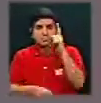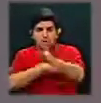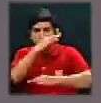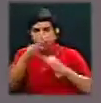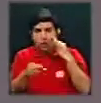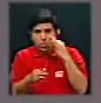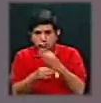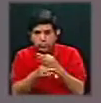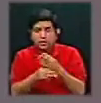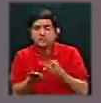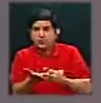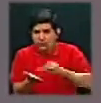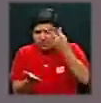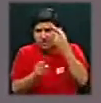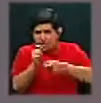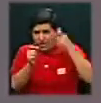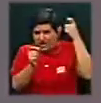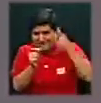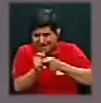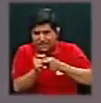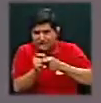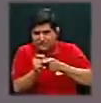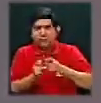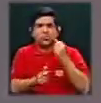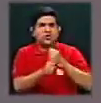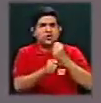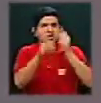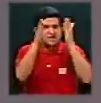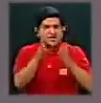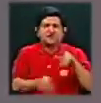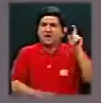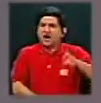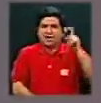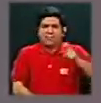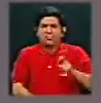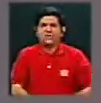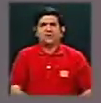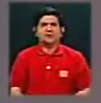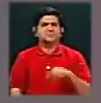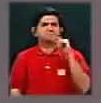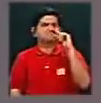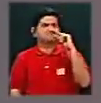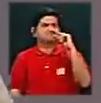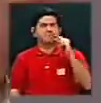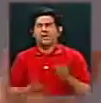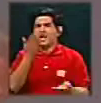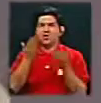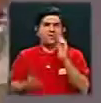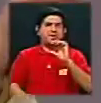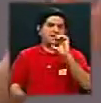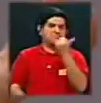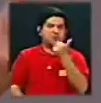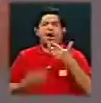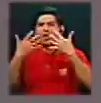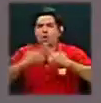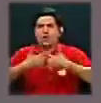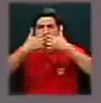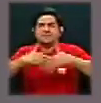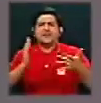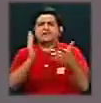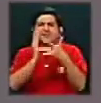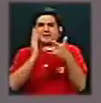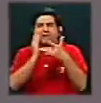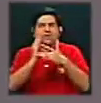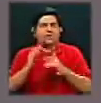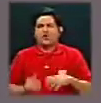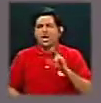determinada cantidad de valor, la cantidad de trabajadores o trabajadoras que utilizan es mucho menor de lo que utilizaría una empresa cuya tecnología